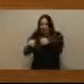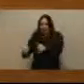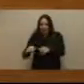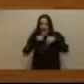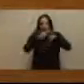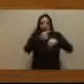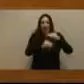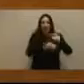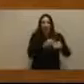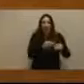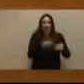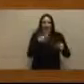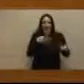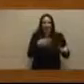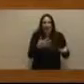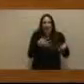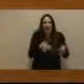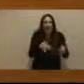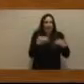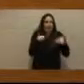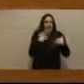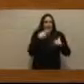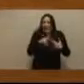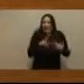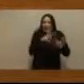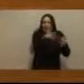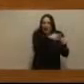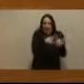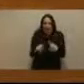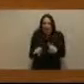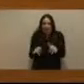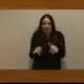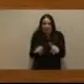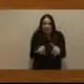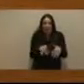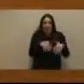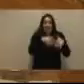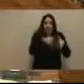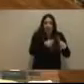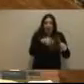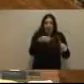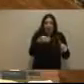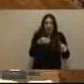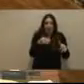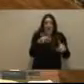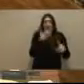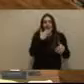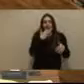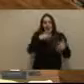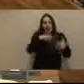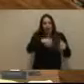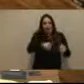auditoría, ni por quién. En febrero de 2016. Señoría, ni el presidente, y concluyo, Javier Fernández,